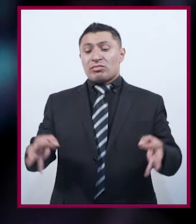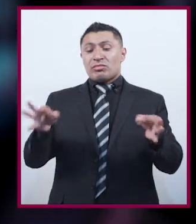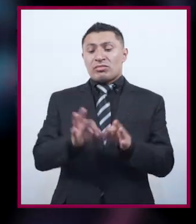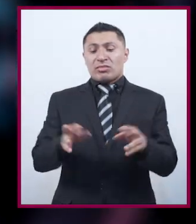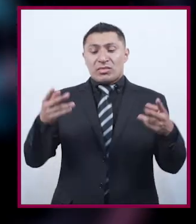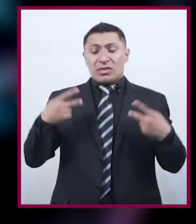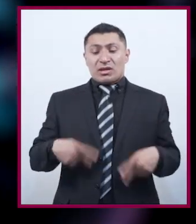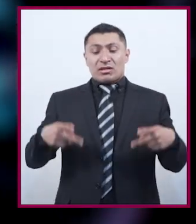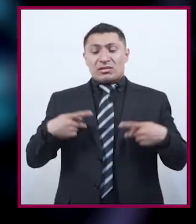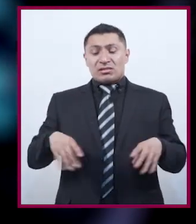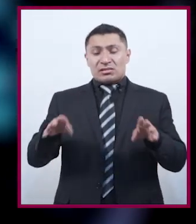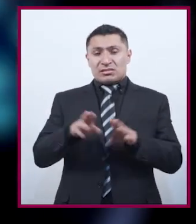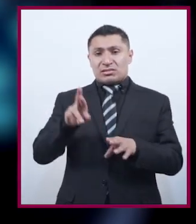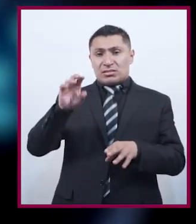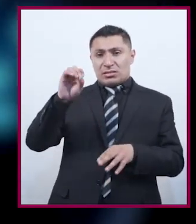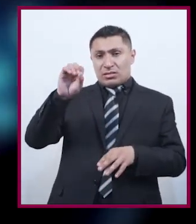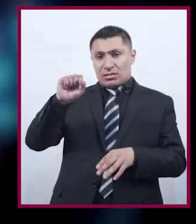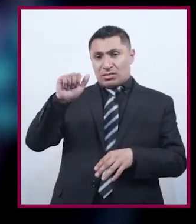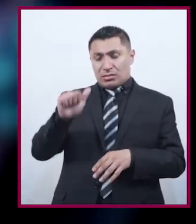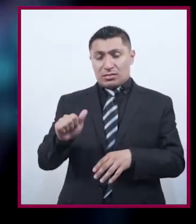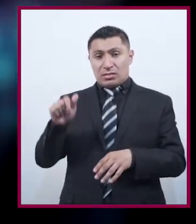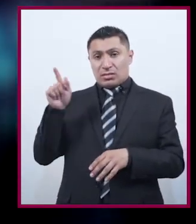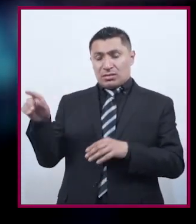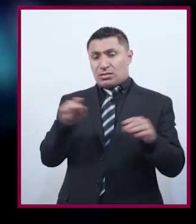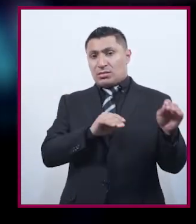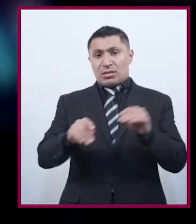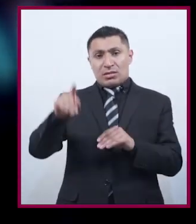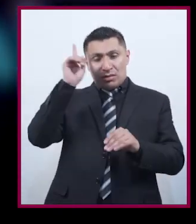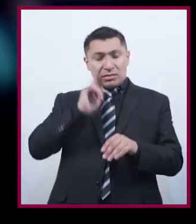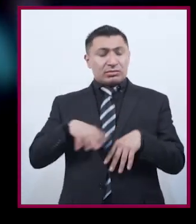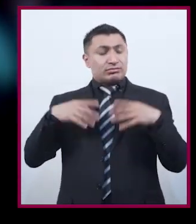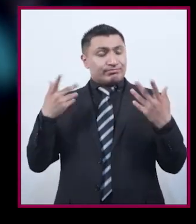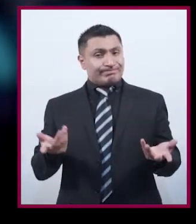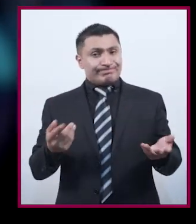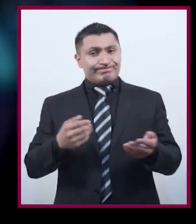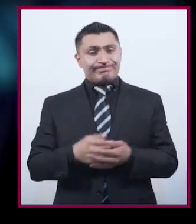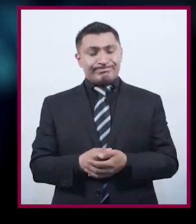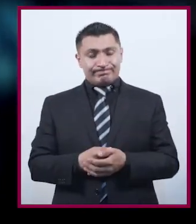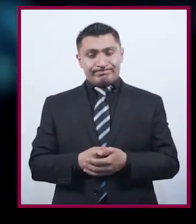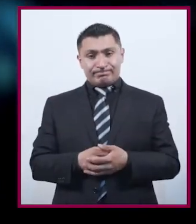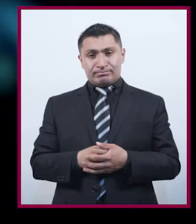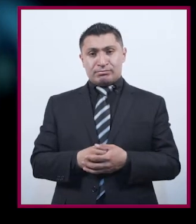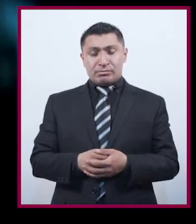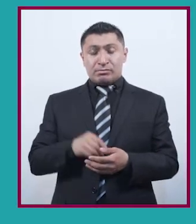¿Cuál fue la importancia de personajes como Rosa Luxemburgo en el movimiento feminista?